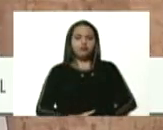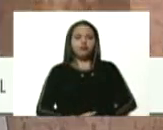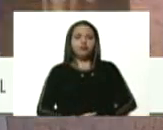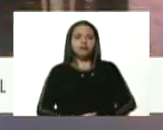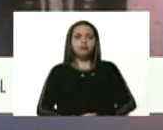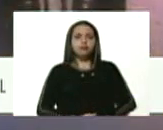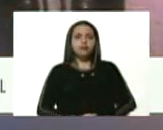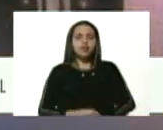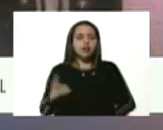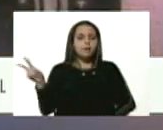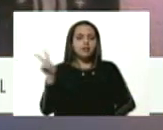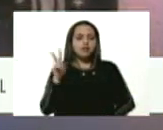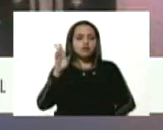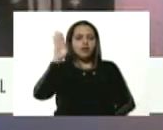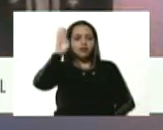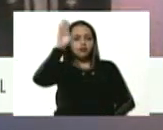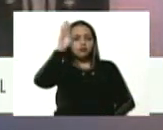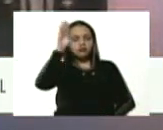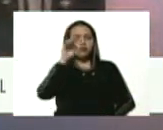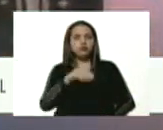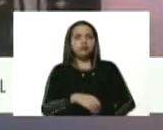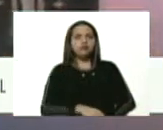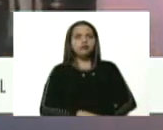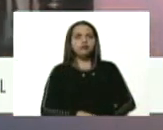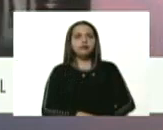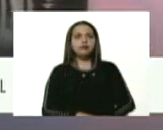por la Venezuela del futuro,